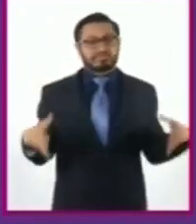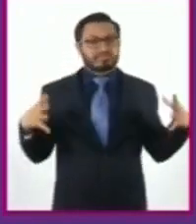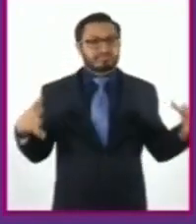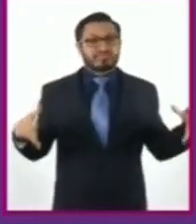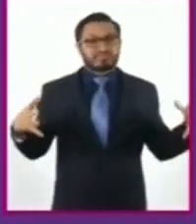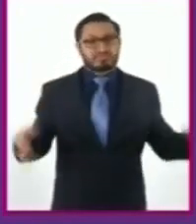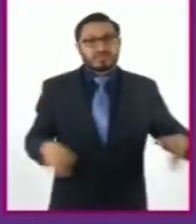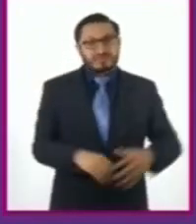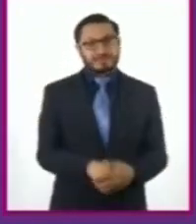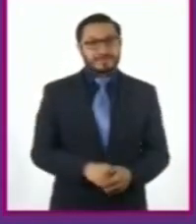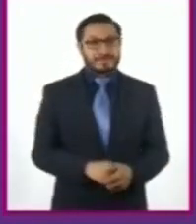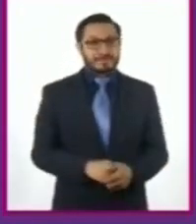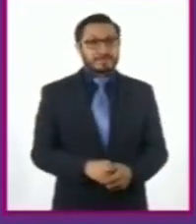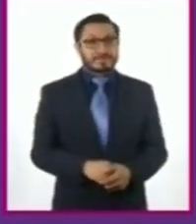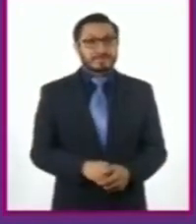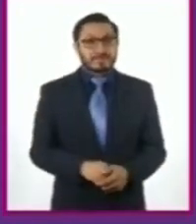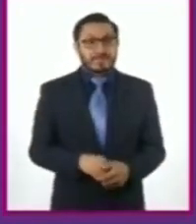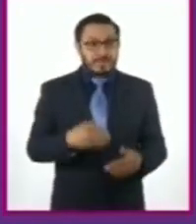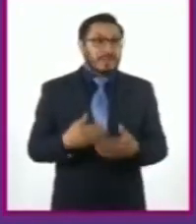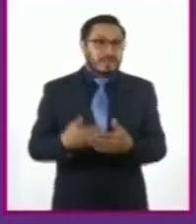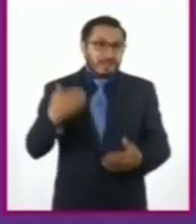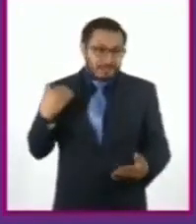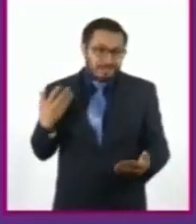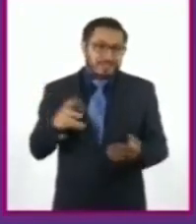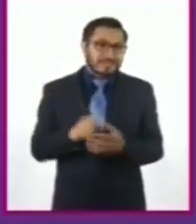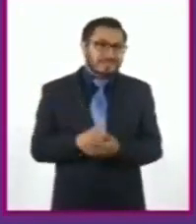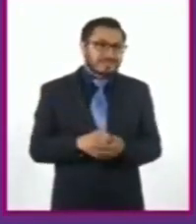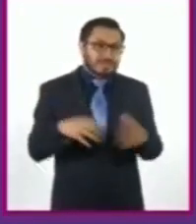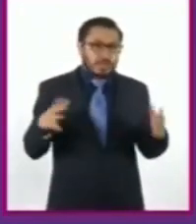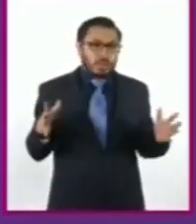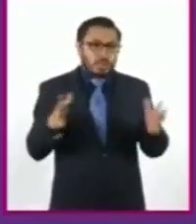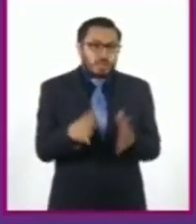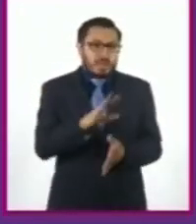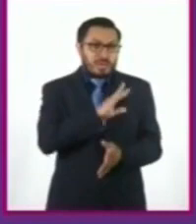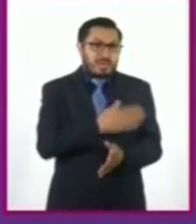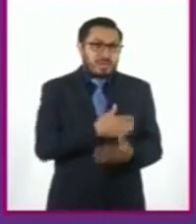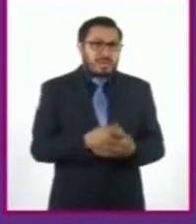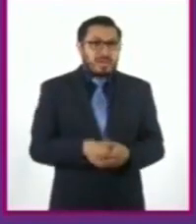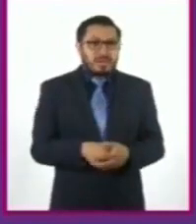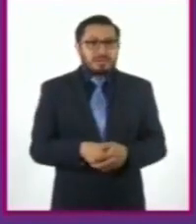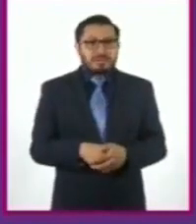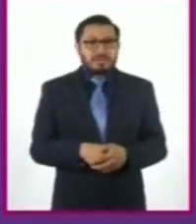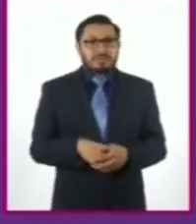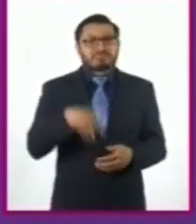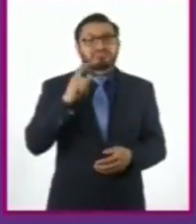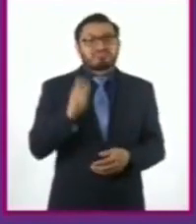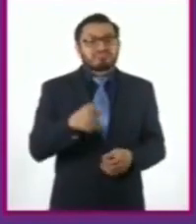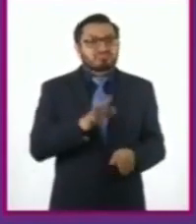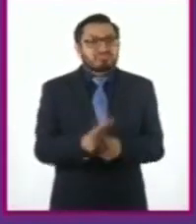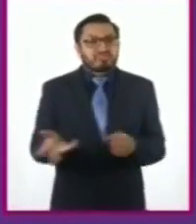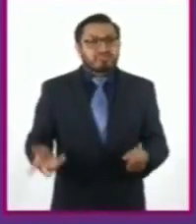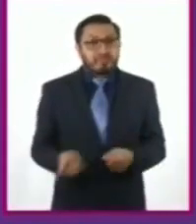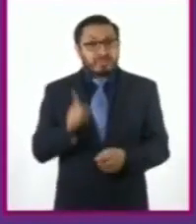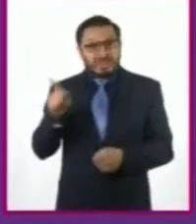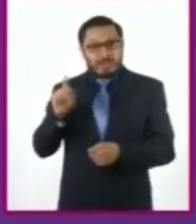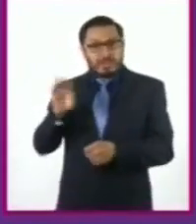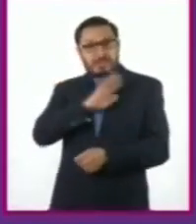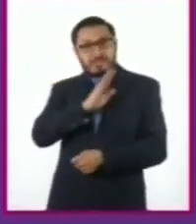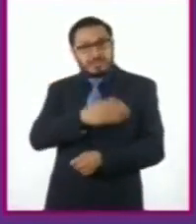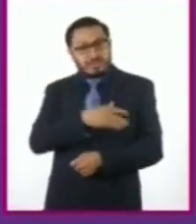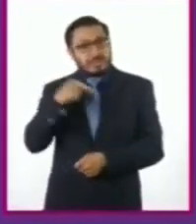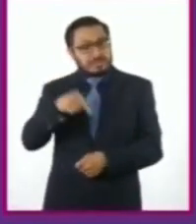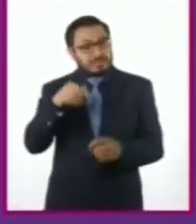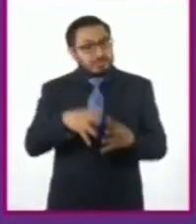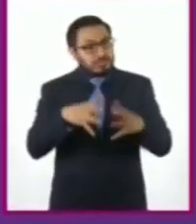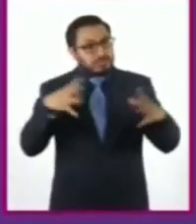grande aún que el territorio de España, que es el territorio de los